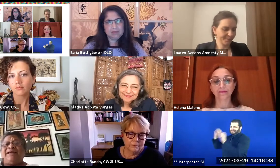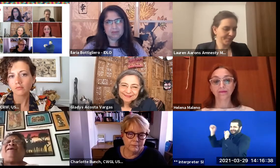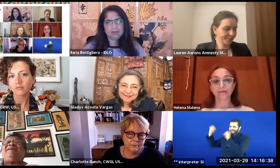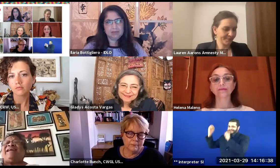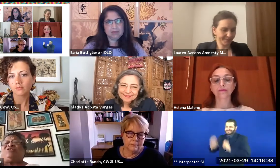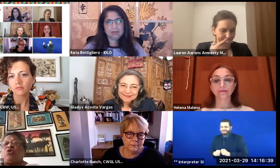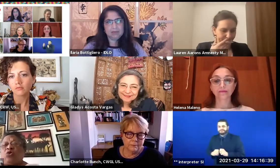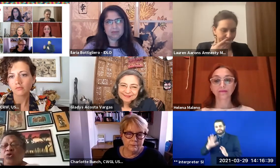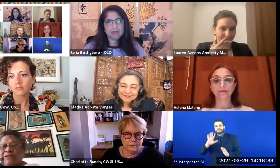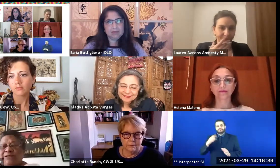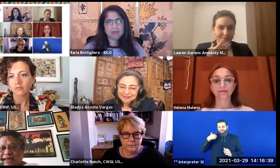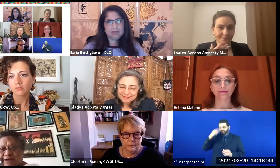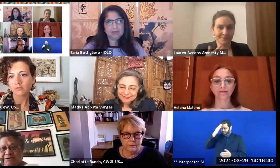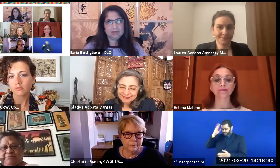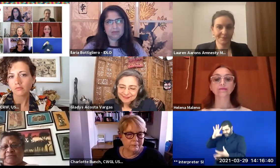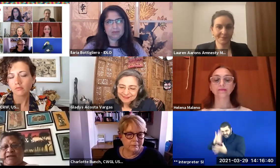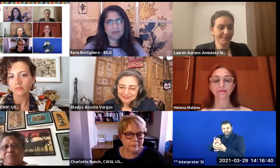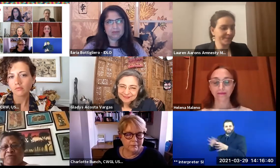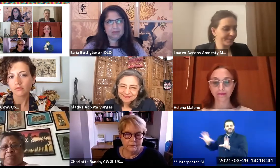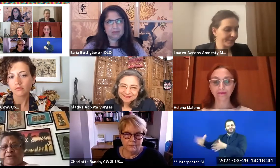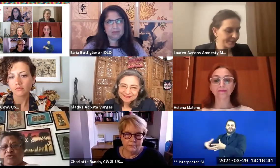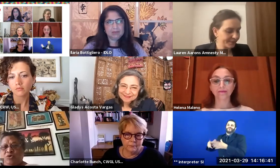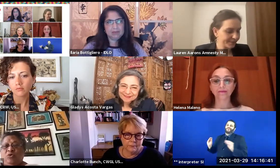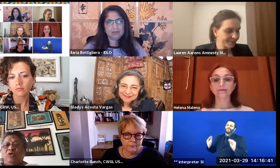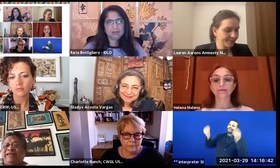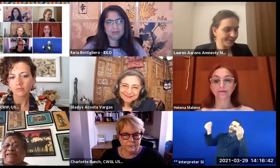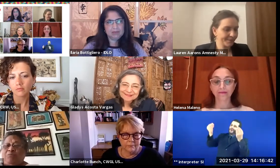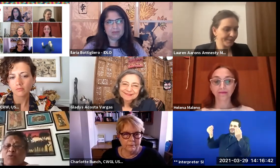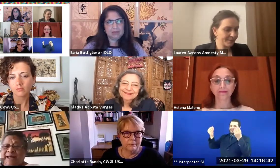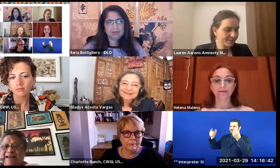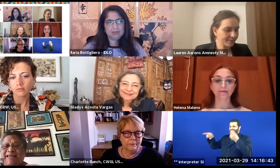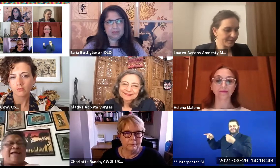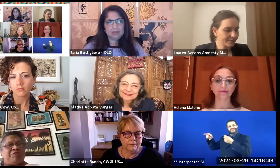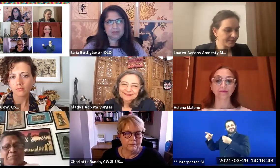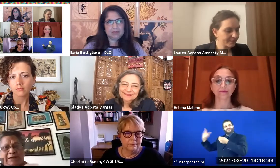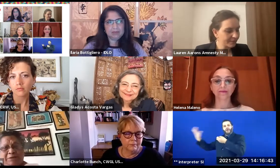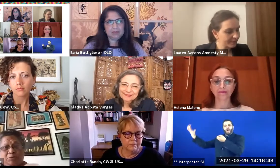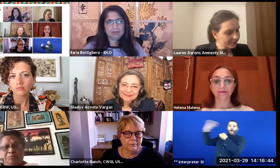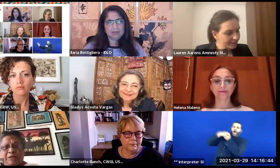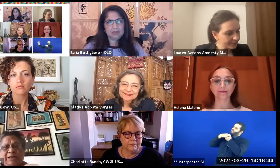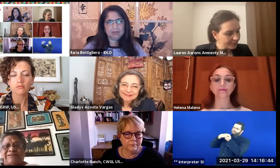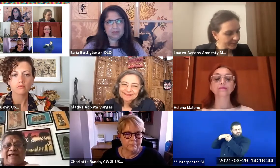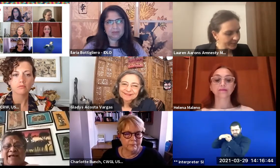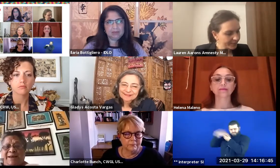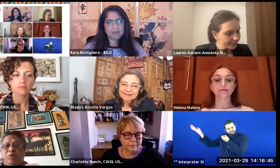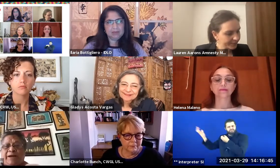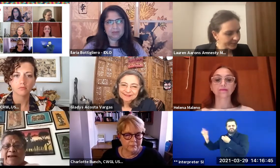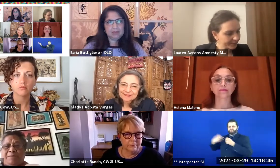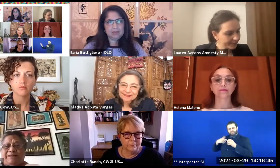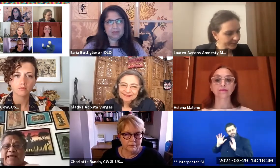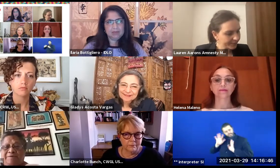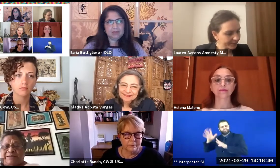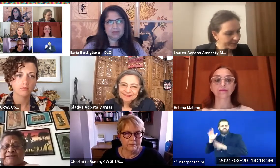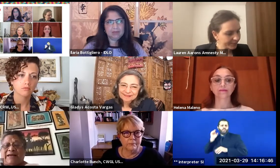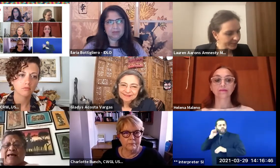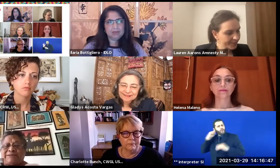de descolonizar el movimiento de mujeres y el feminismo, si queremos